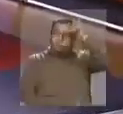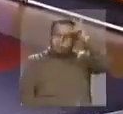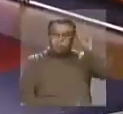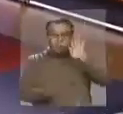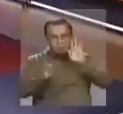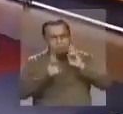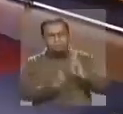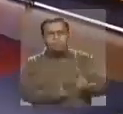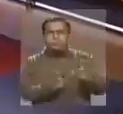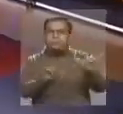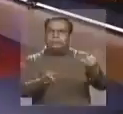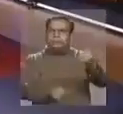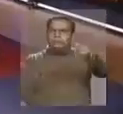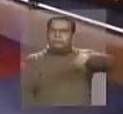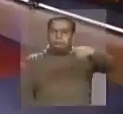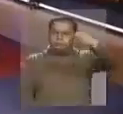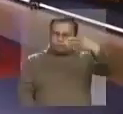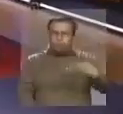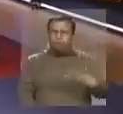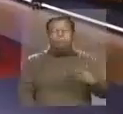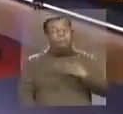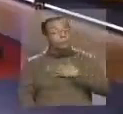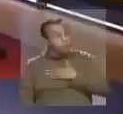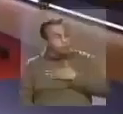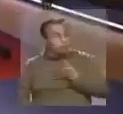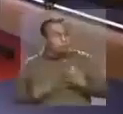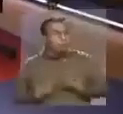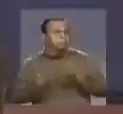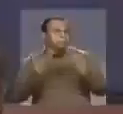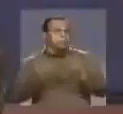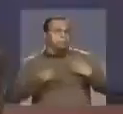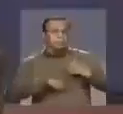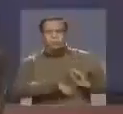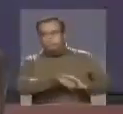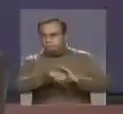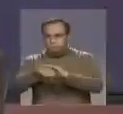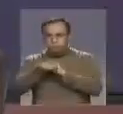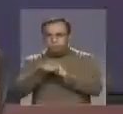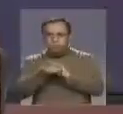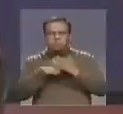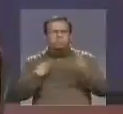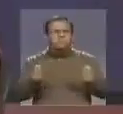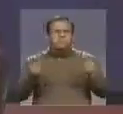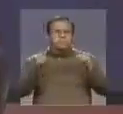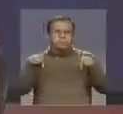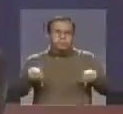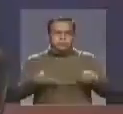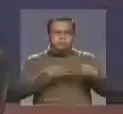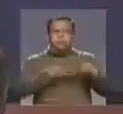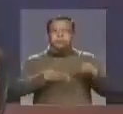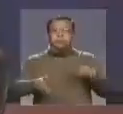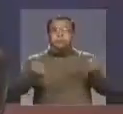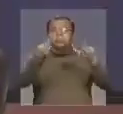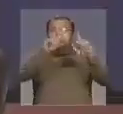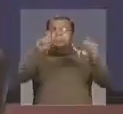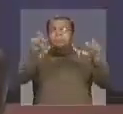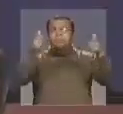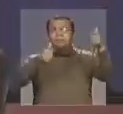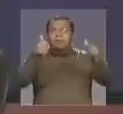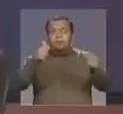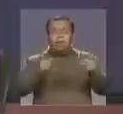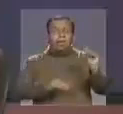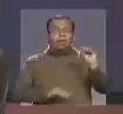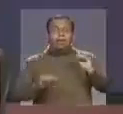propias, culturalmente tiene unas necesidades propias. Y yo sí quisiera hacer un llamado y para que estos días no se vuelvan un tema solamente